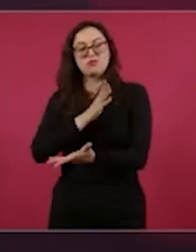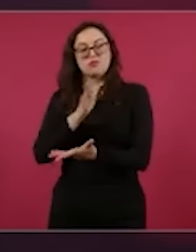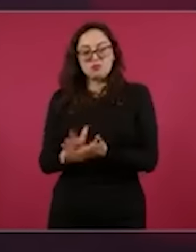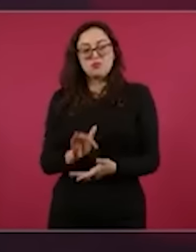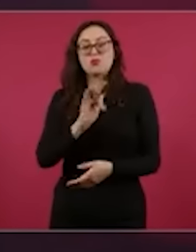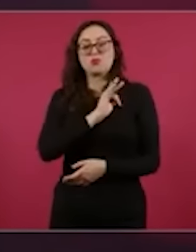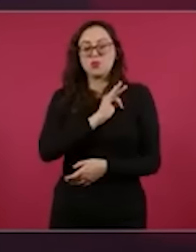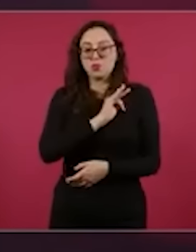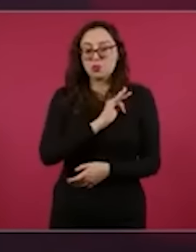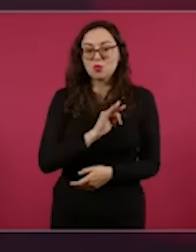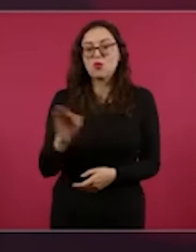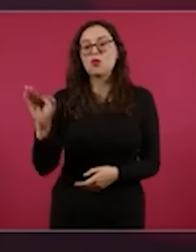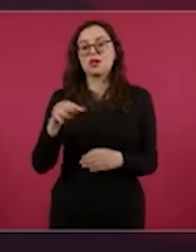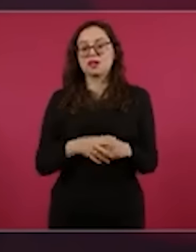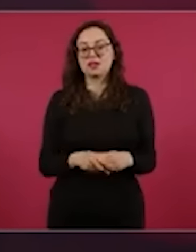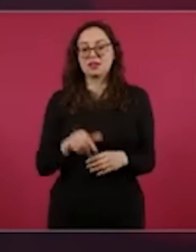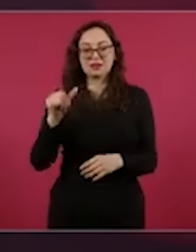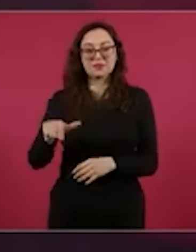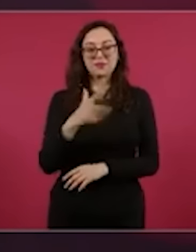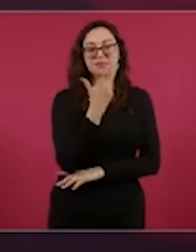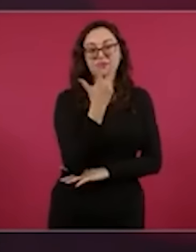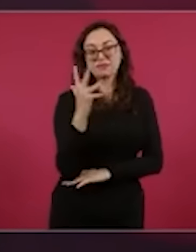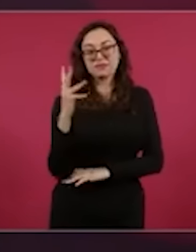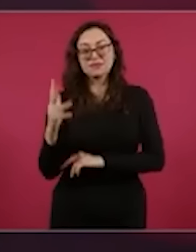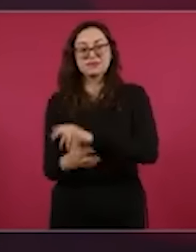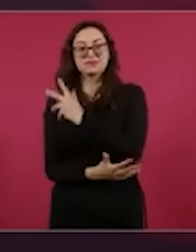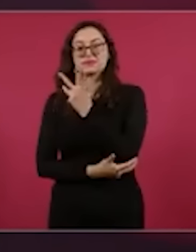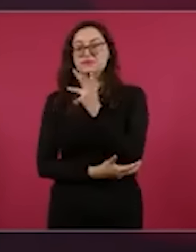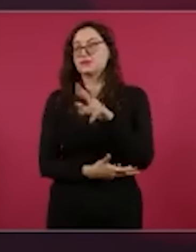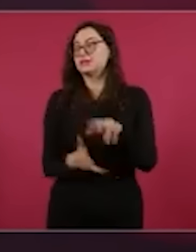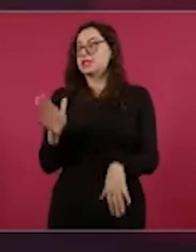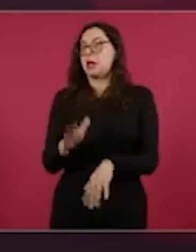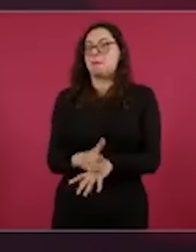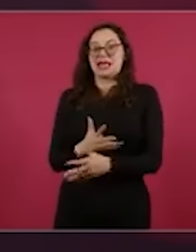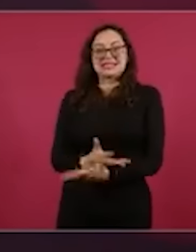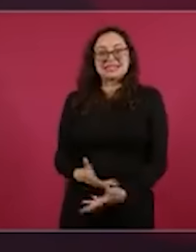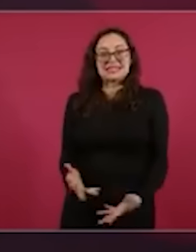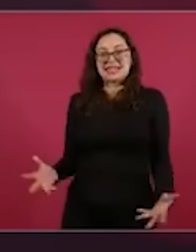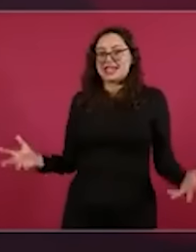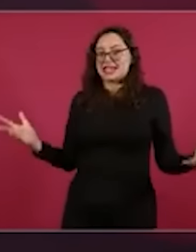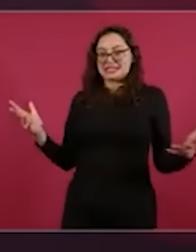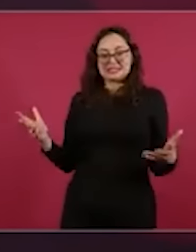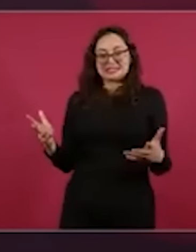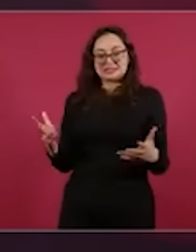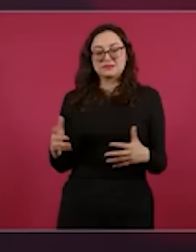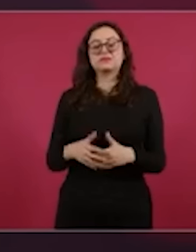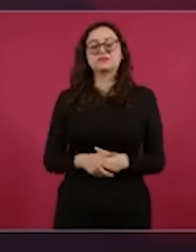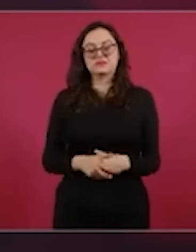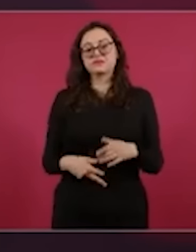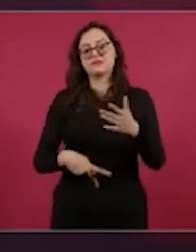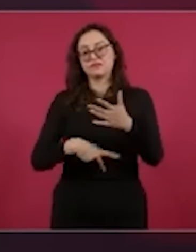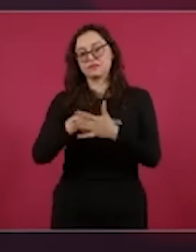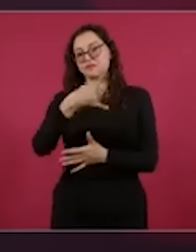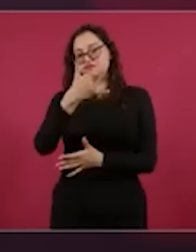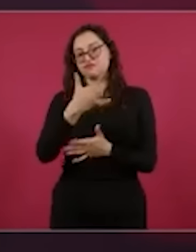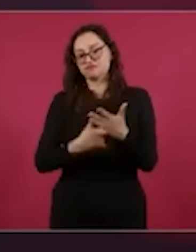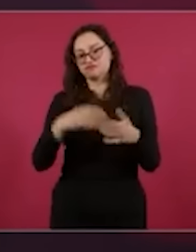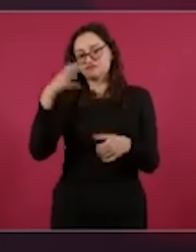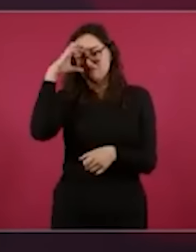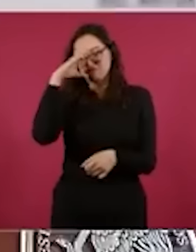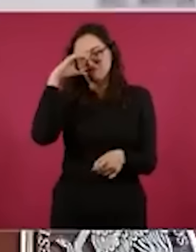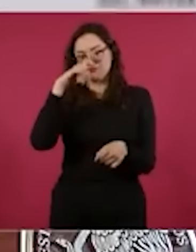área verde urbana más grande de la Ciudad de México y es un proyecto